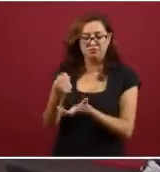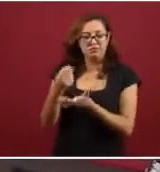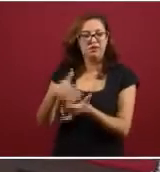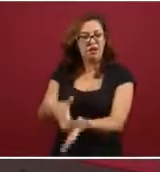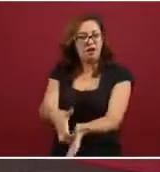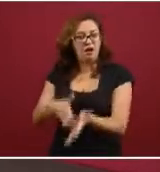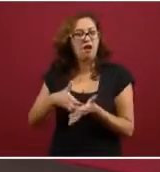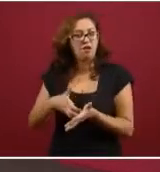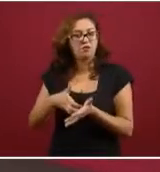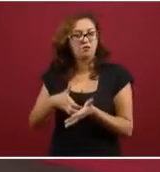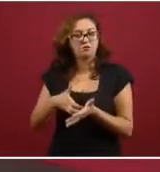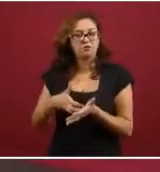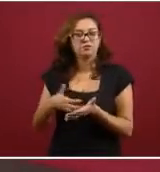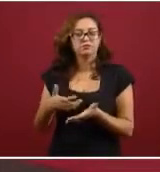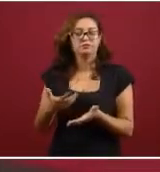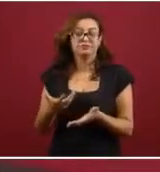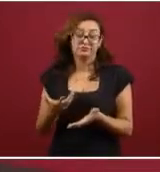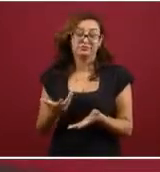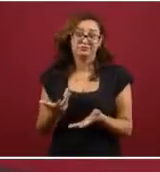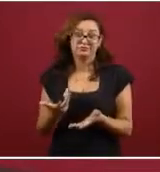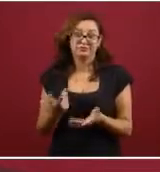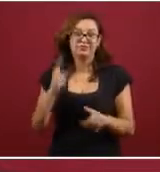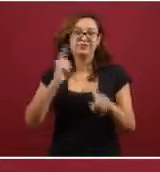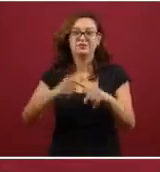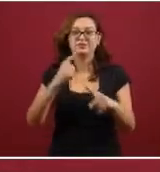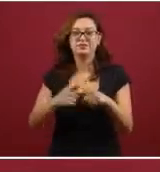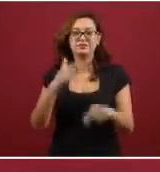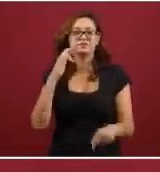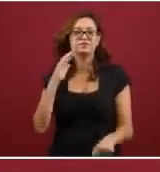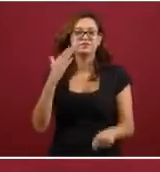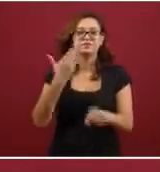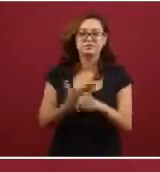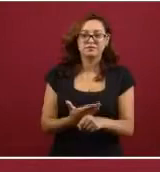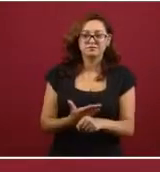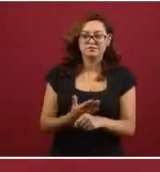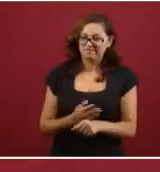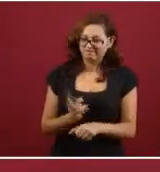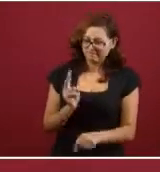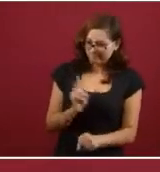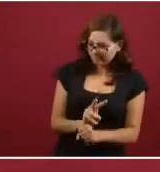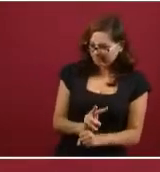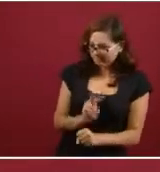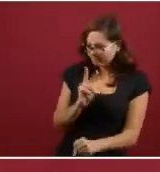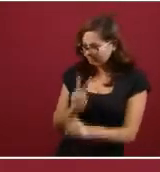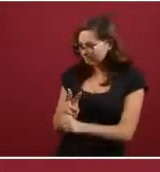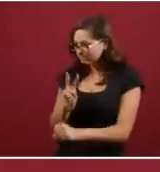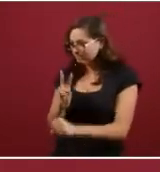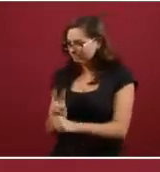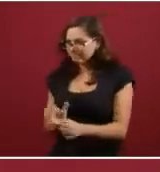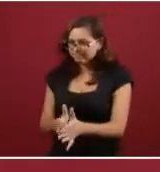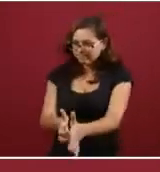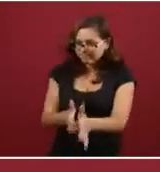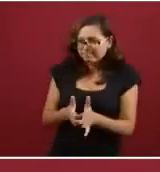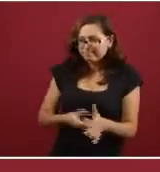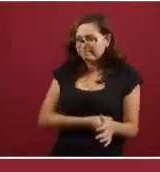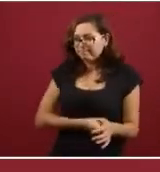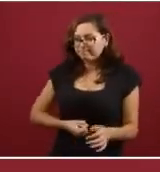Entonces, la que está a cargo de que se cumpla este propósito es Raquel